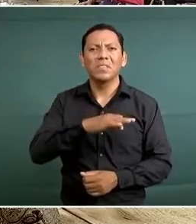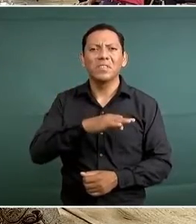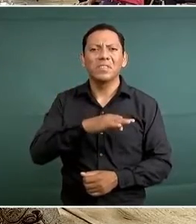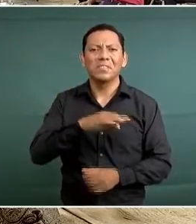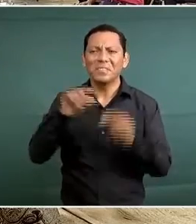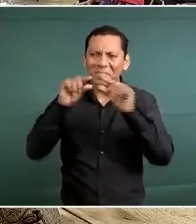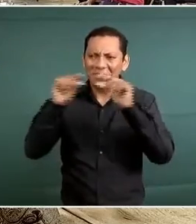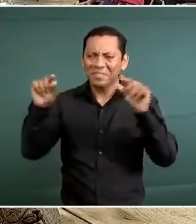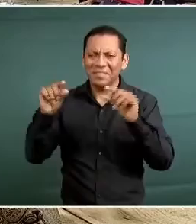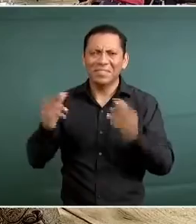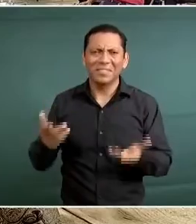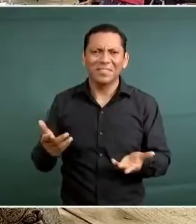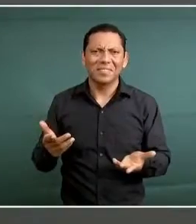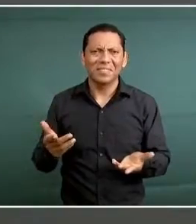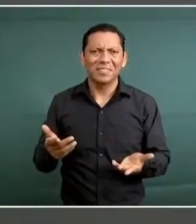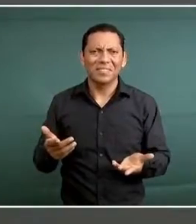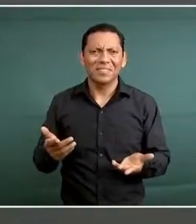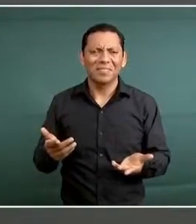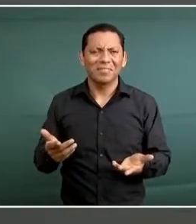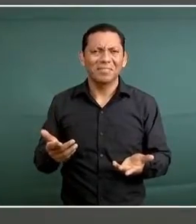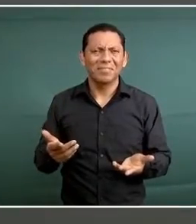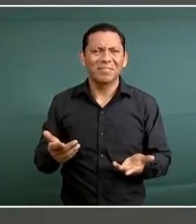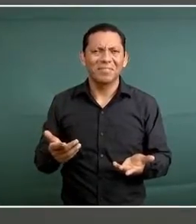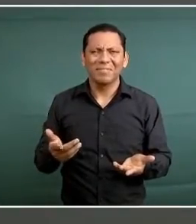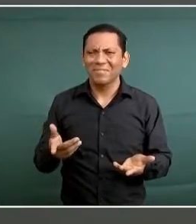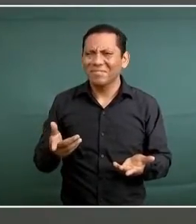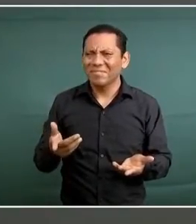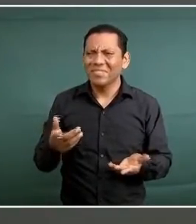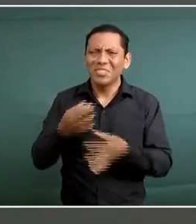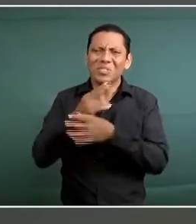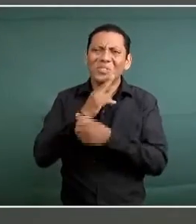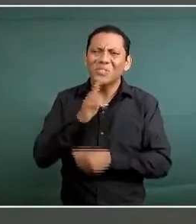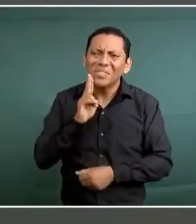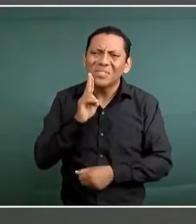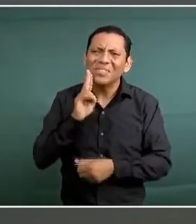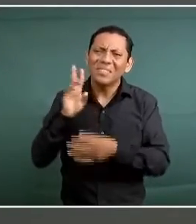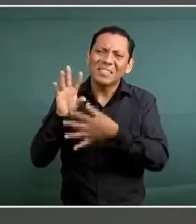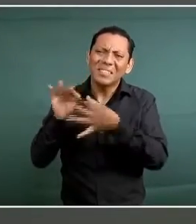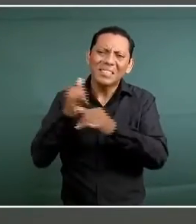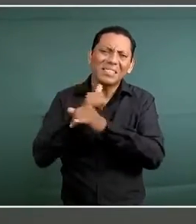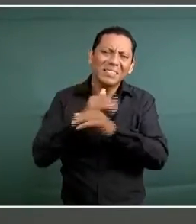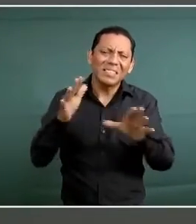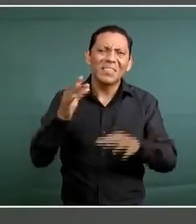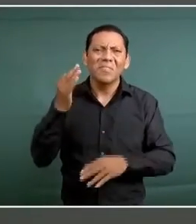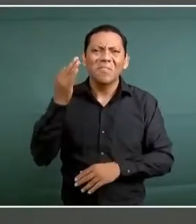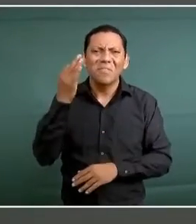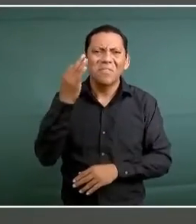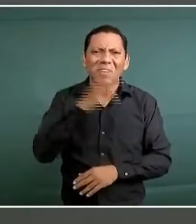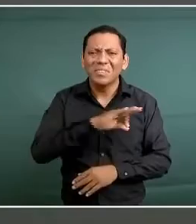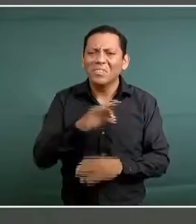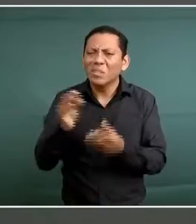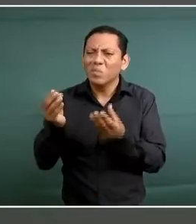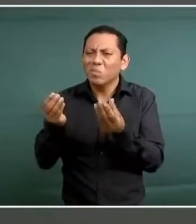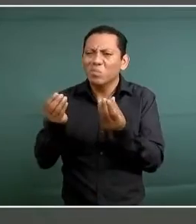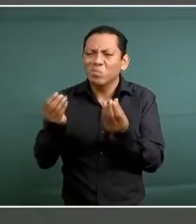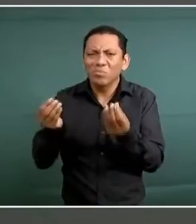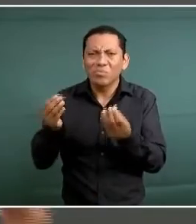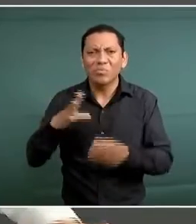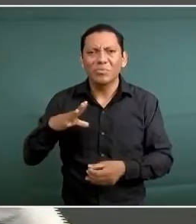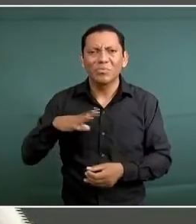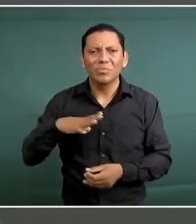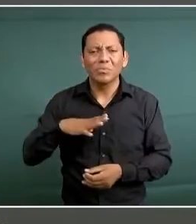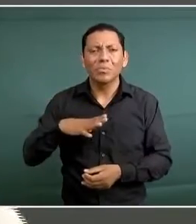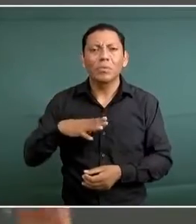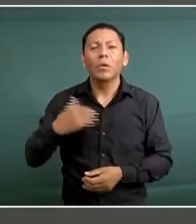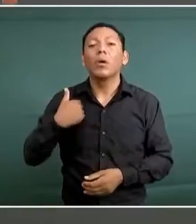entonces hay muchas noticias falsas hay otra noticia falsa en donde